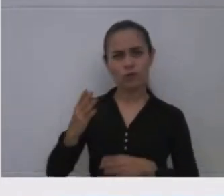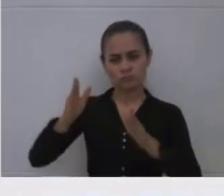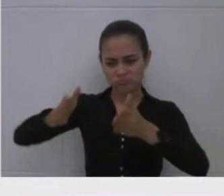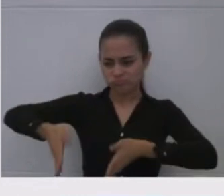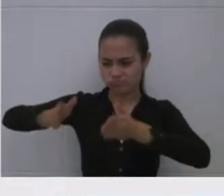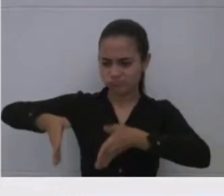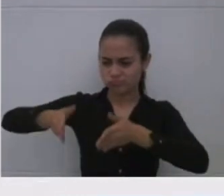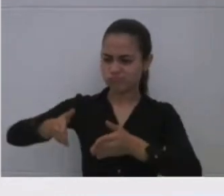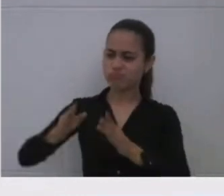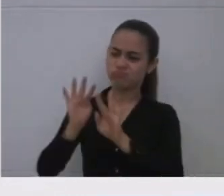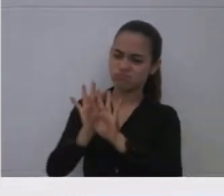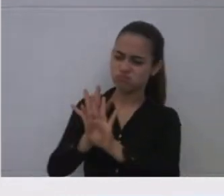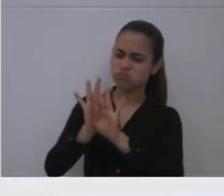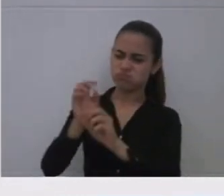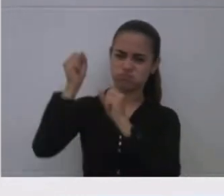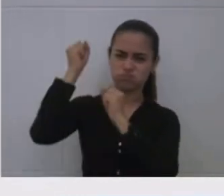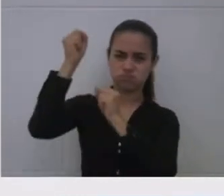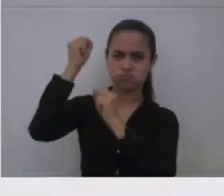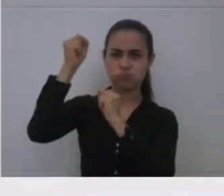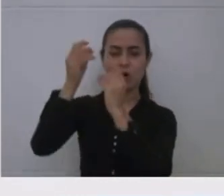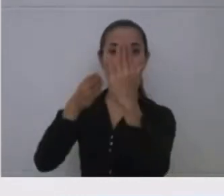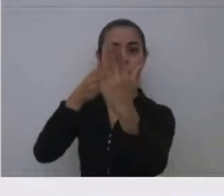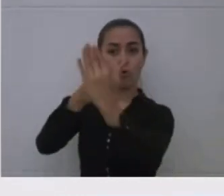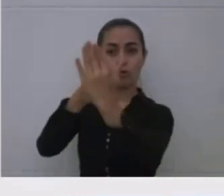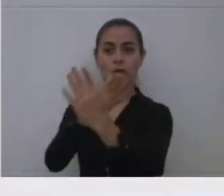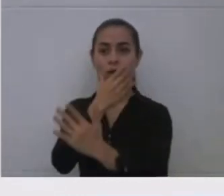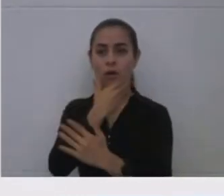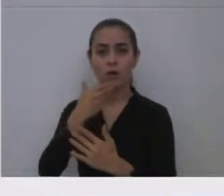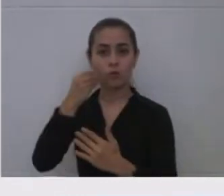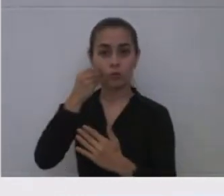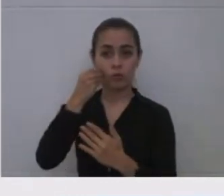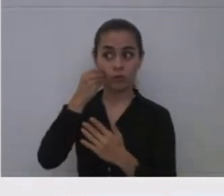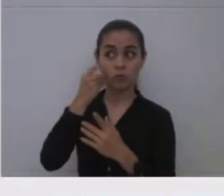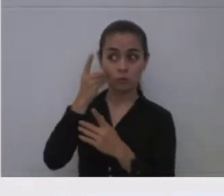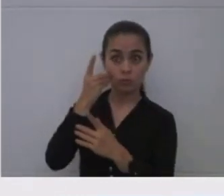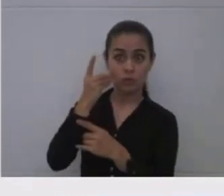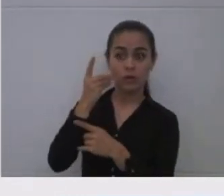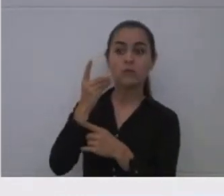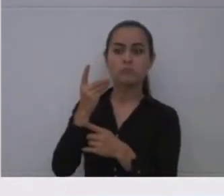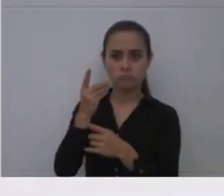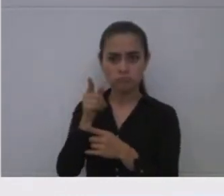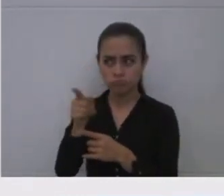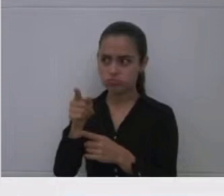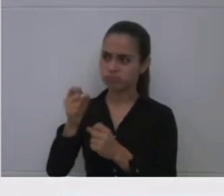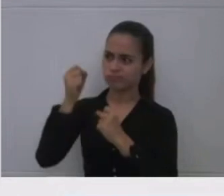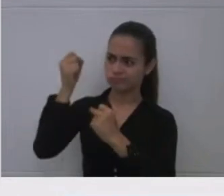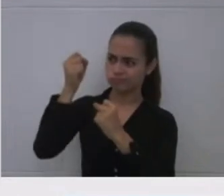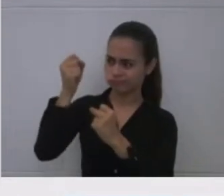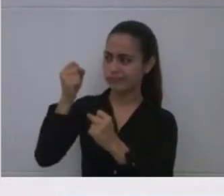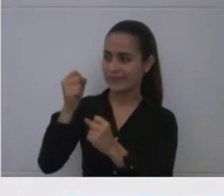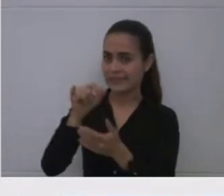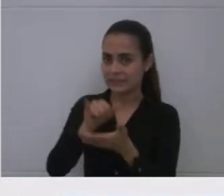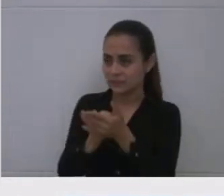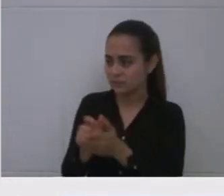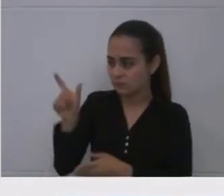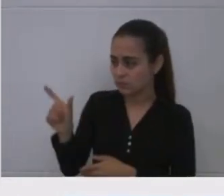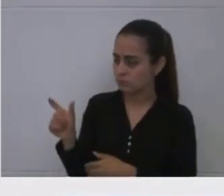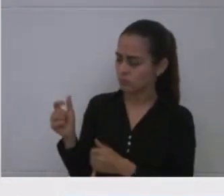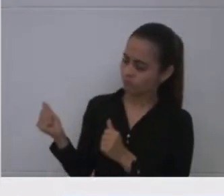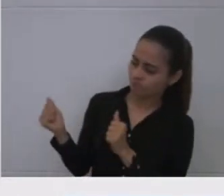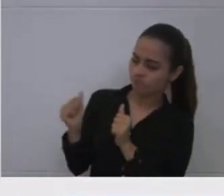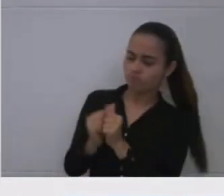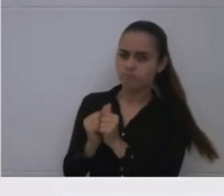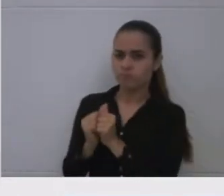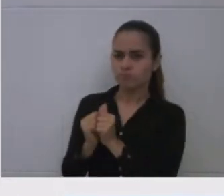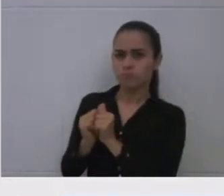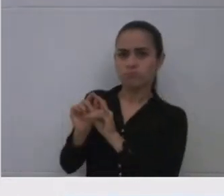en contra del mal gobierno de Iván Duque. Yo hoy estoy votando por una persona por la que me movilicé en las calles